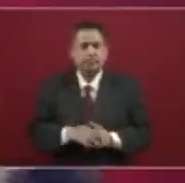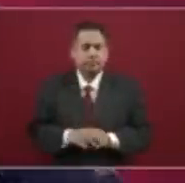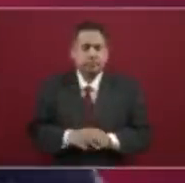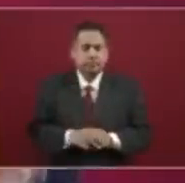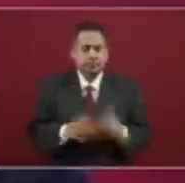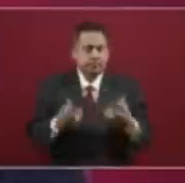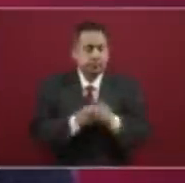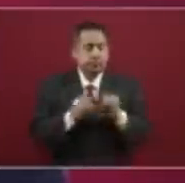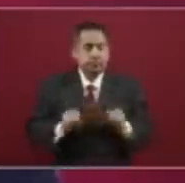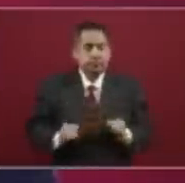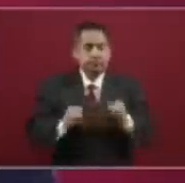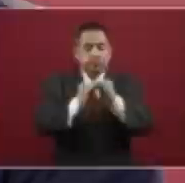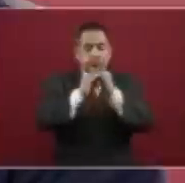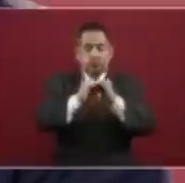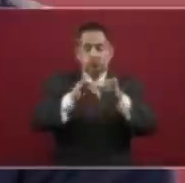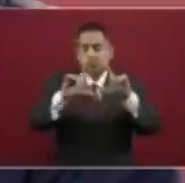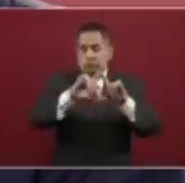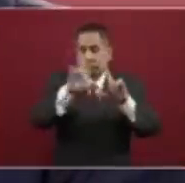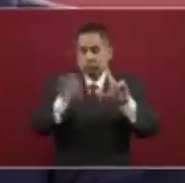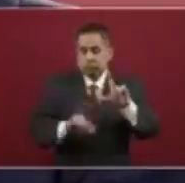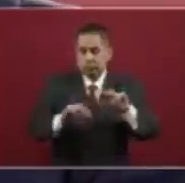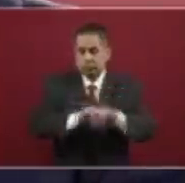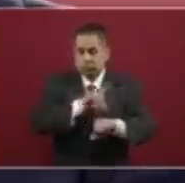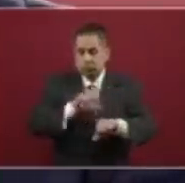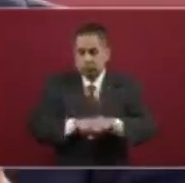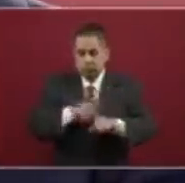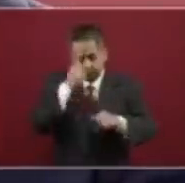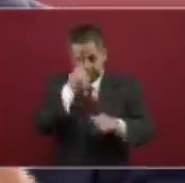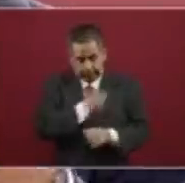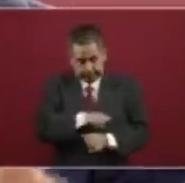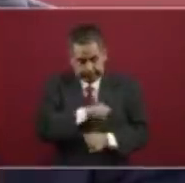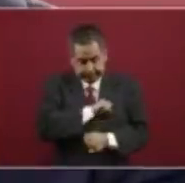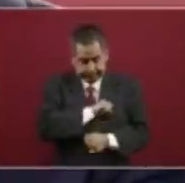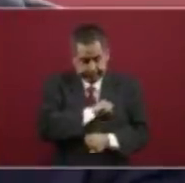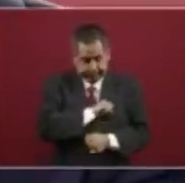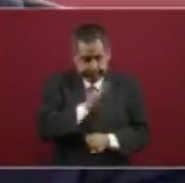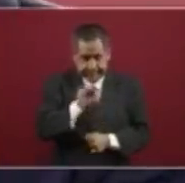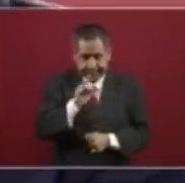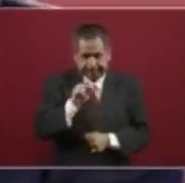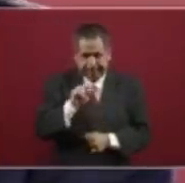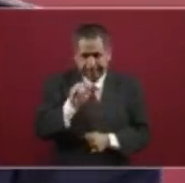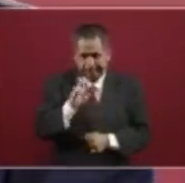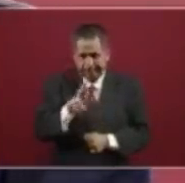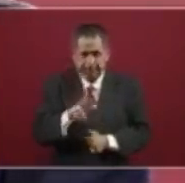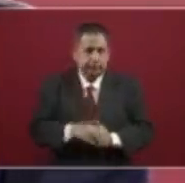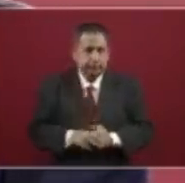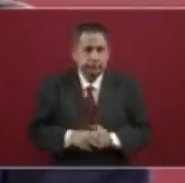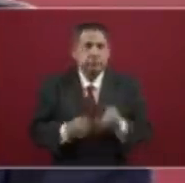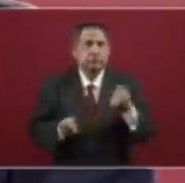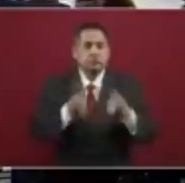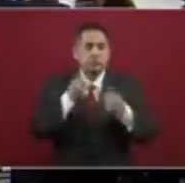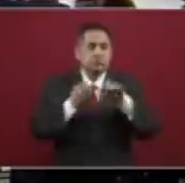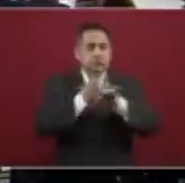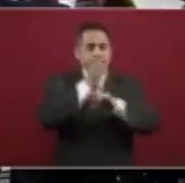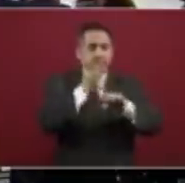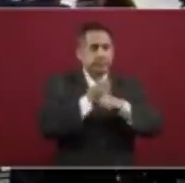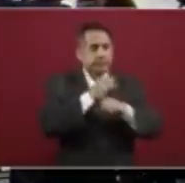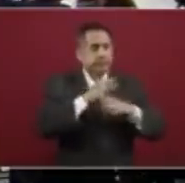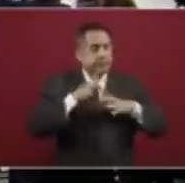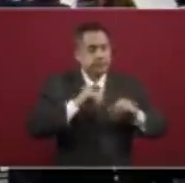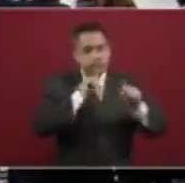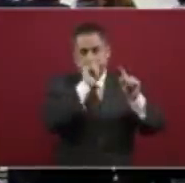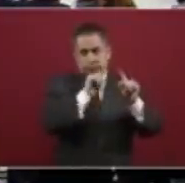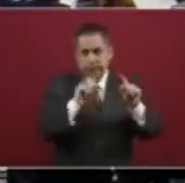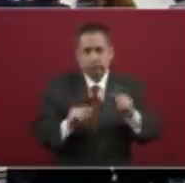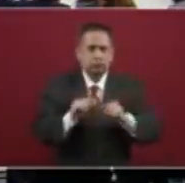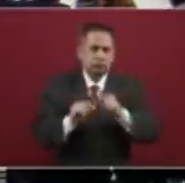Instituto Nacional. Y vamos a empezar en algunos estados, porque tiene que ser